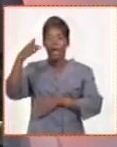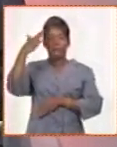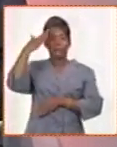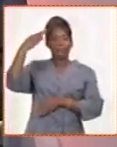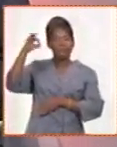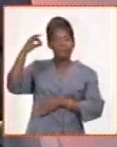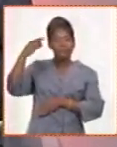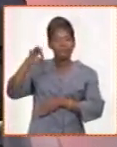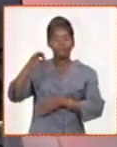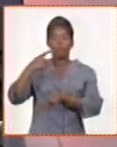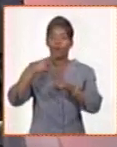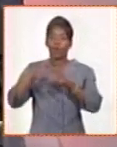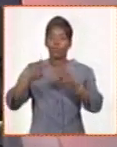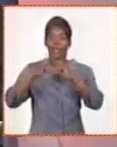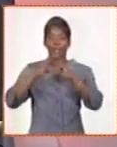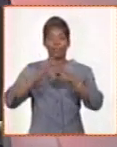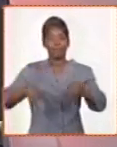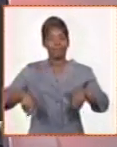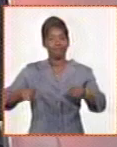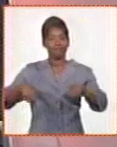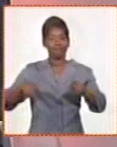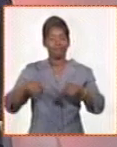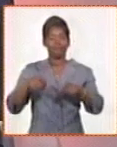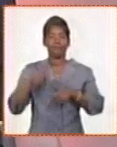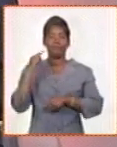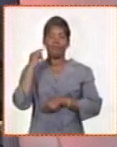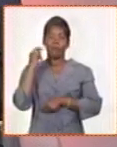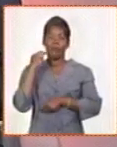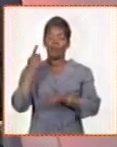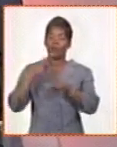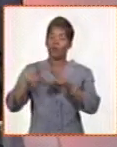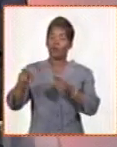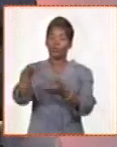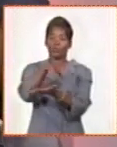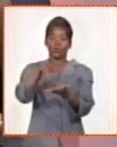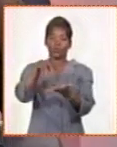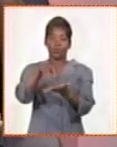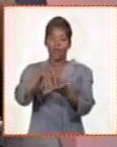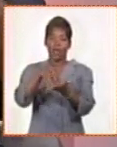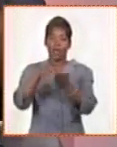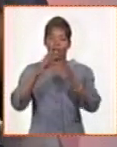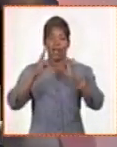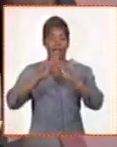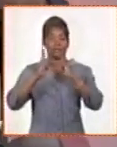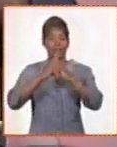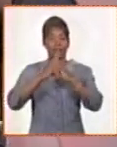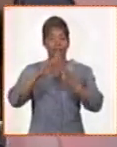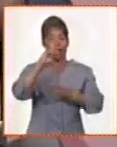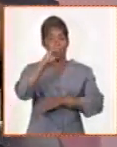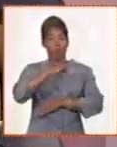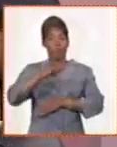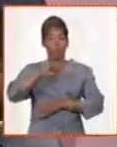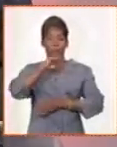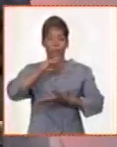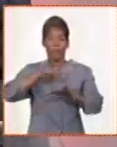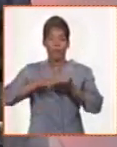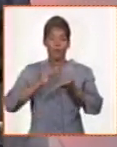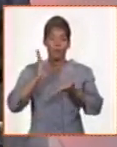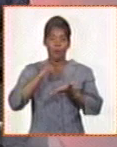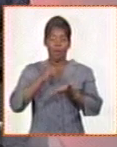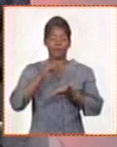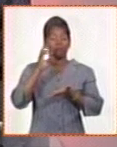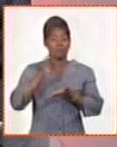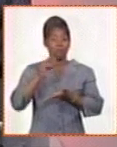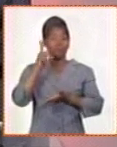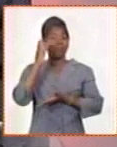pero muchos en centros de niños sin amparo familiar. Son nuestras colmenitas vanguardia, la colmenita de Arroyo. Pero llegamos a